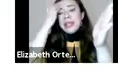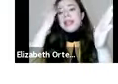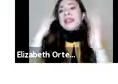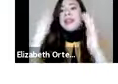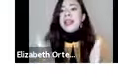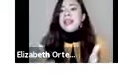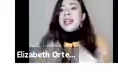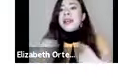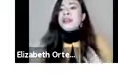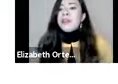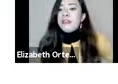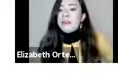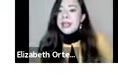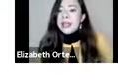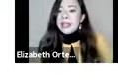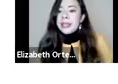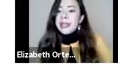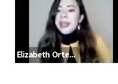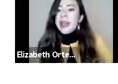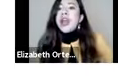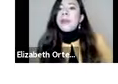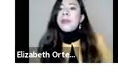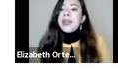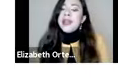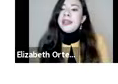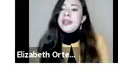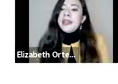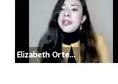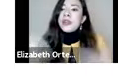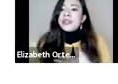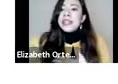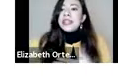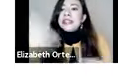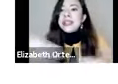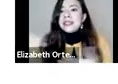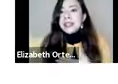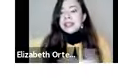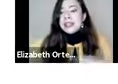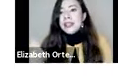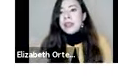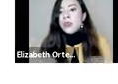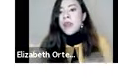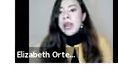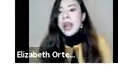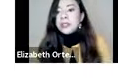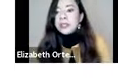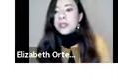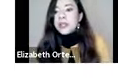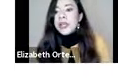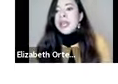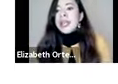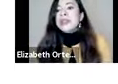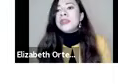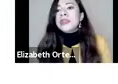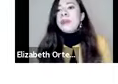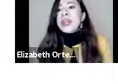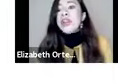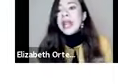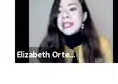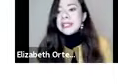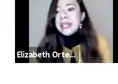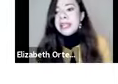forma derecha, de una forma erguida, pueda reconocer distancias de un lugar a otro, en donde